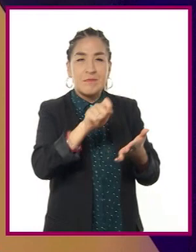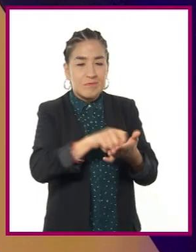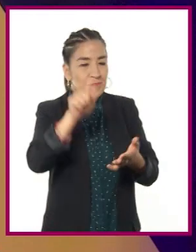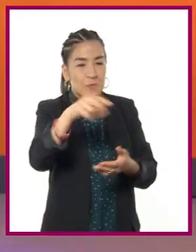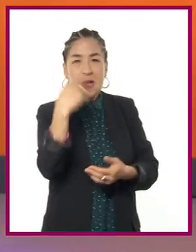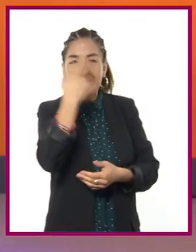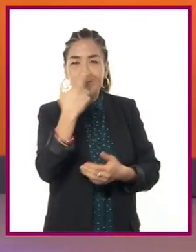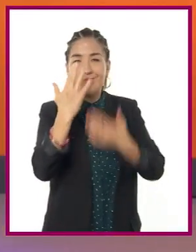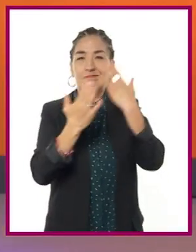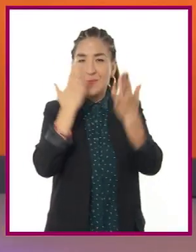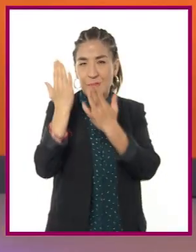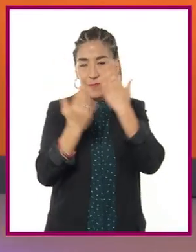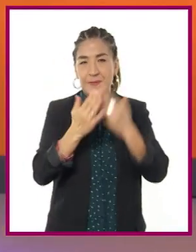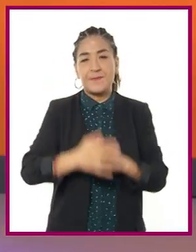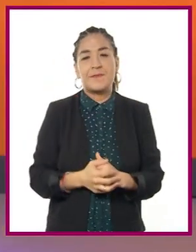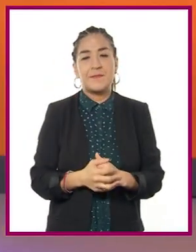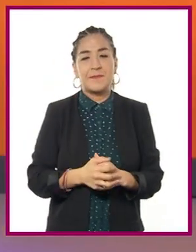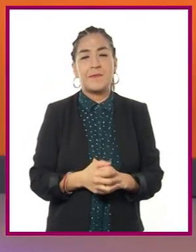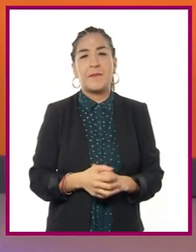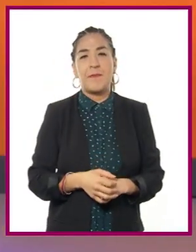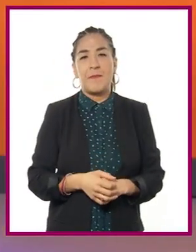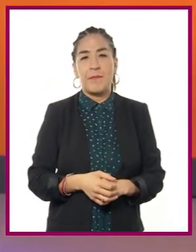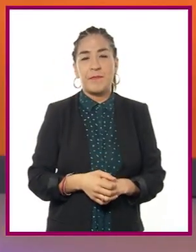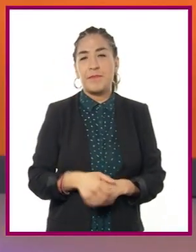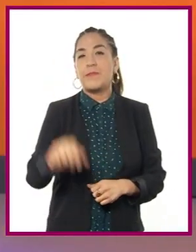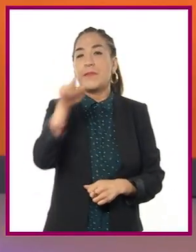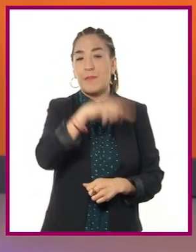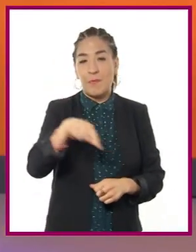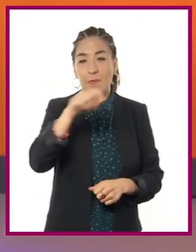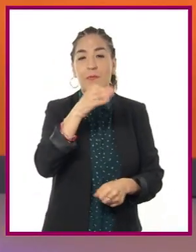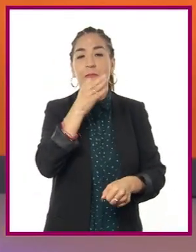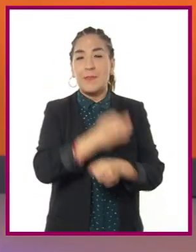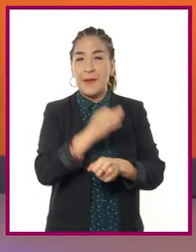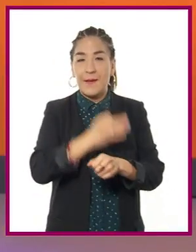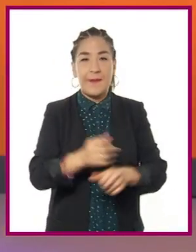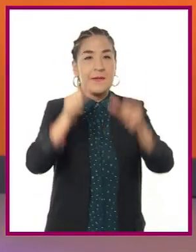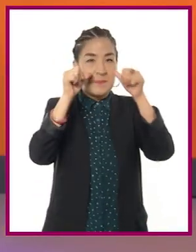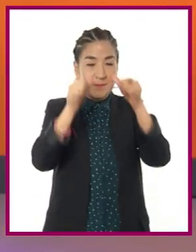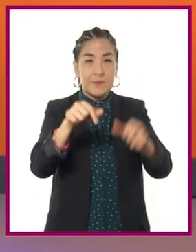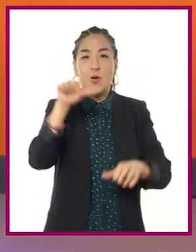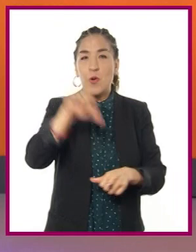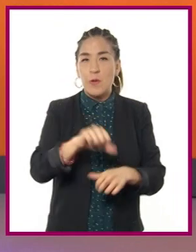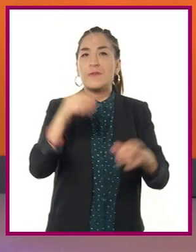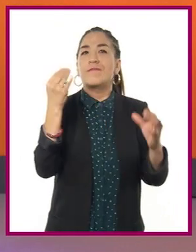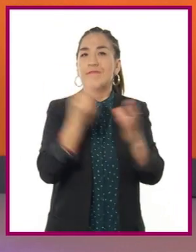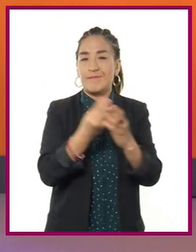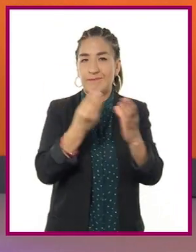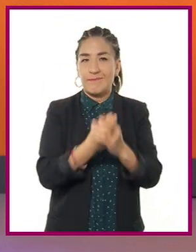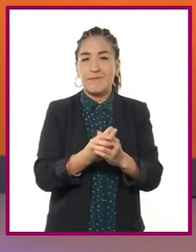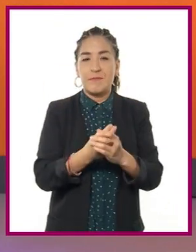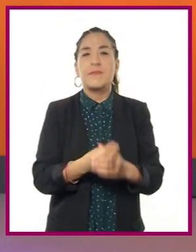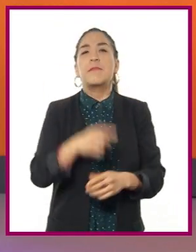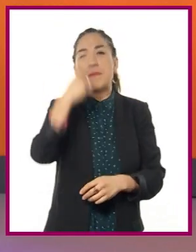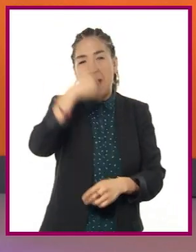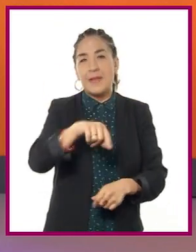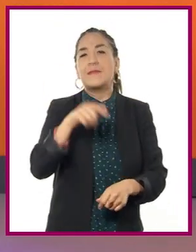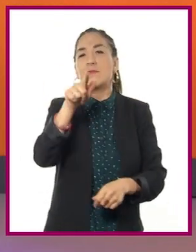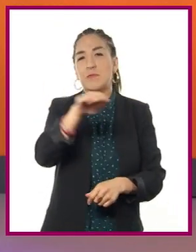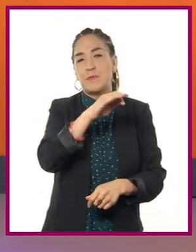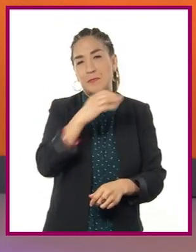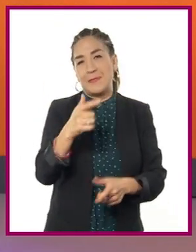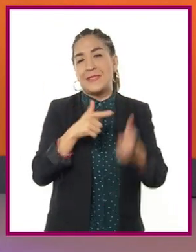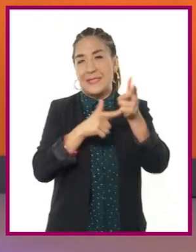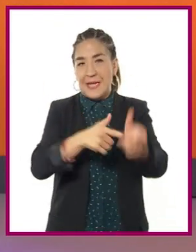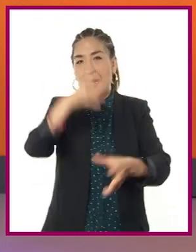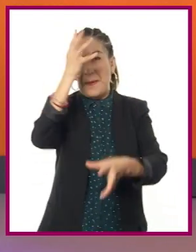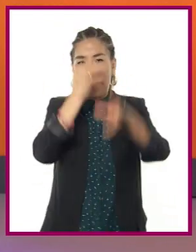claridad. Las y los invito a estar atentos a la sesión y con disposición para el